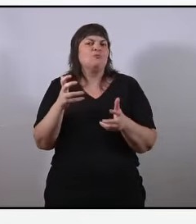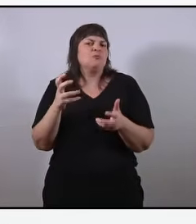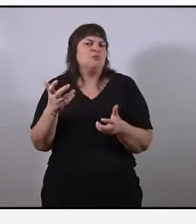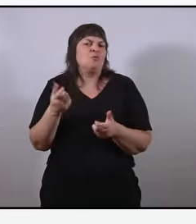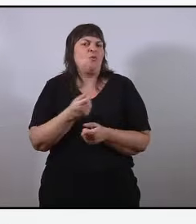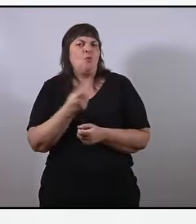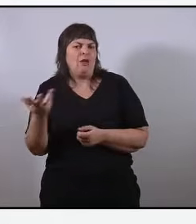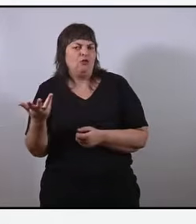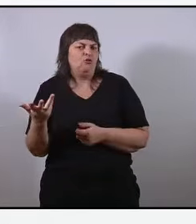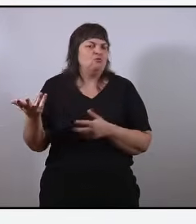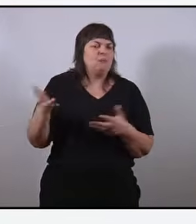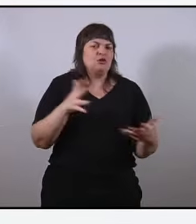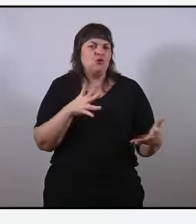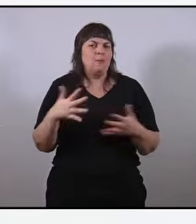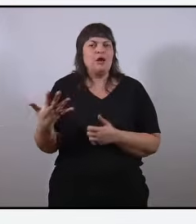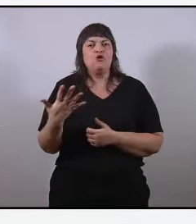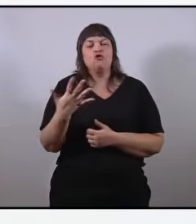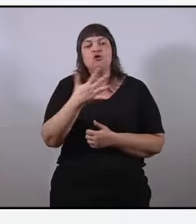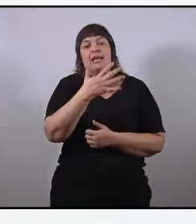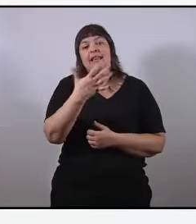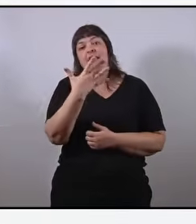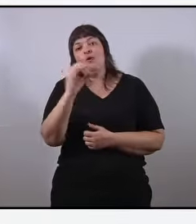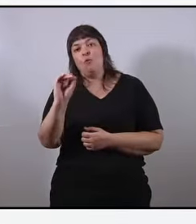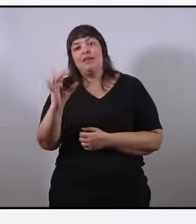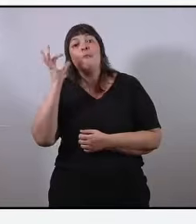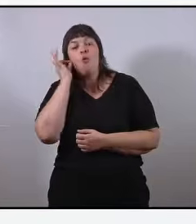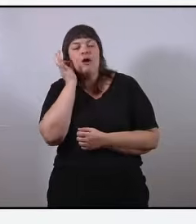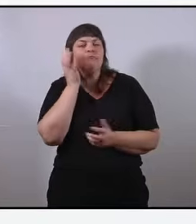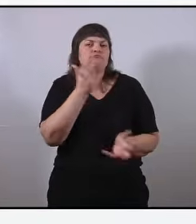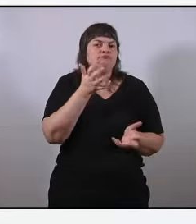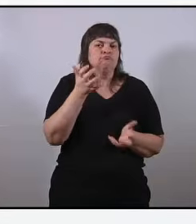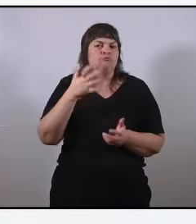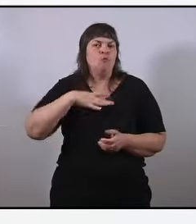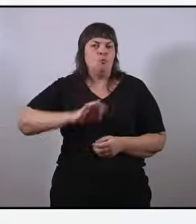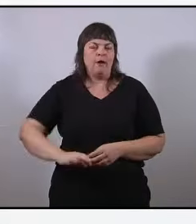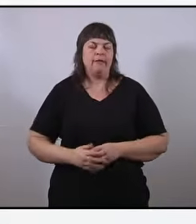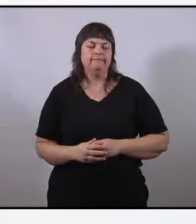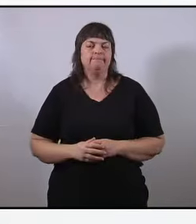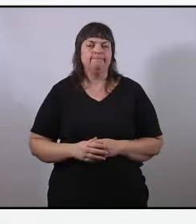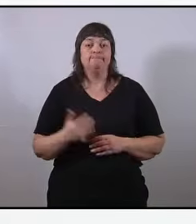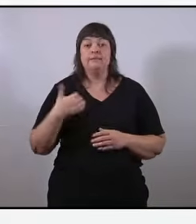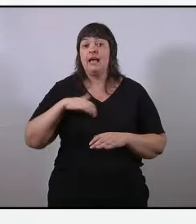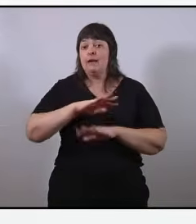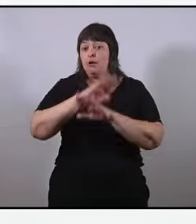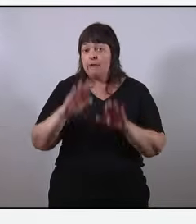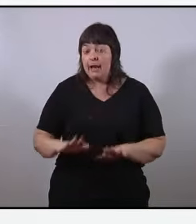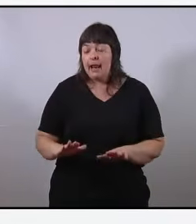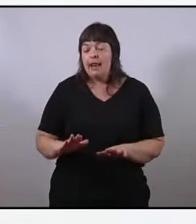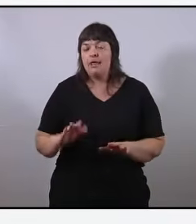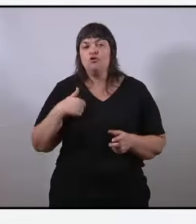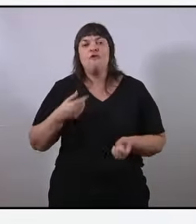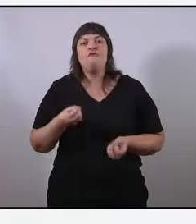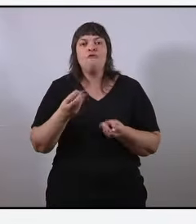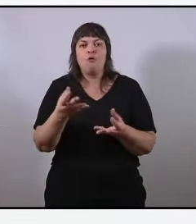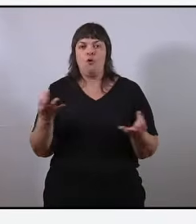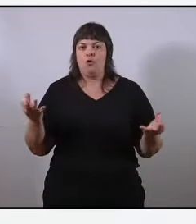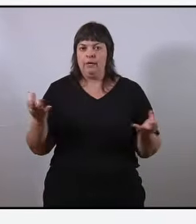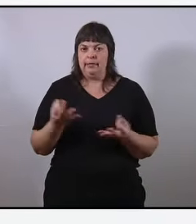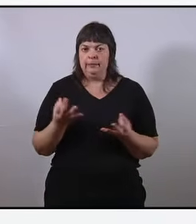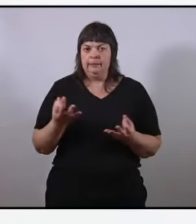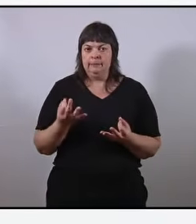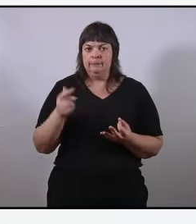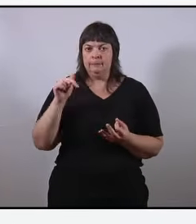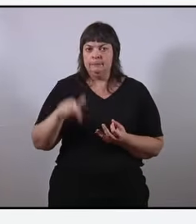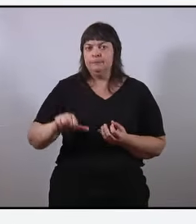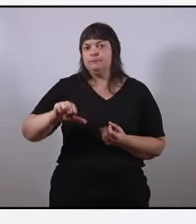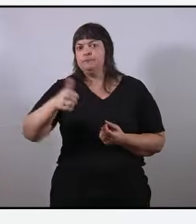ayudas alrededor de 550 mujeres. Para terminar, les informo de que hemos aprobado